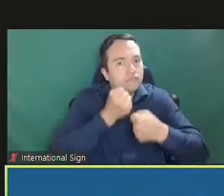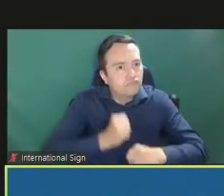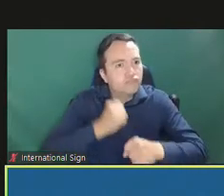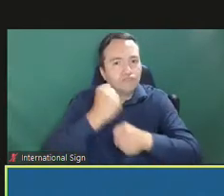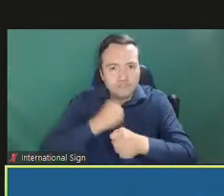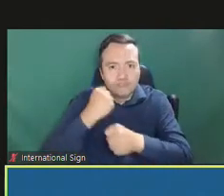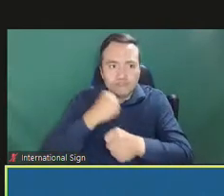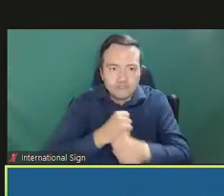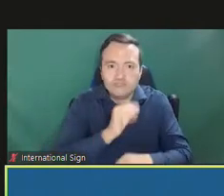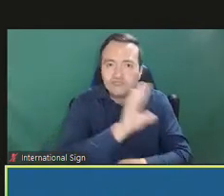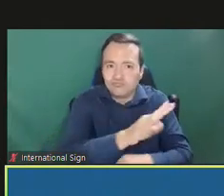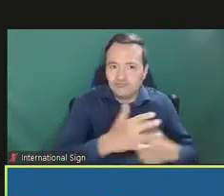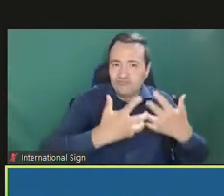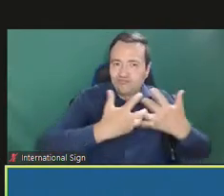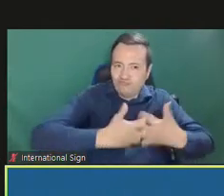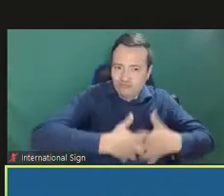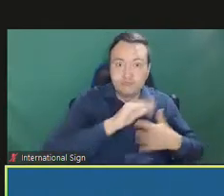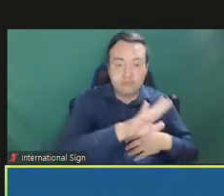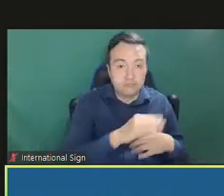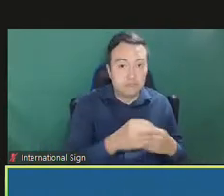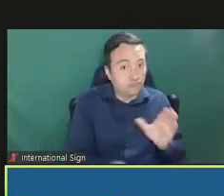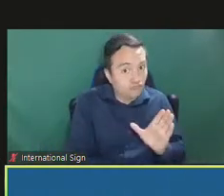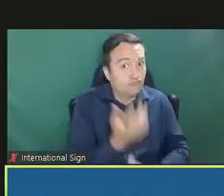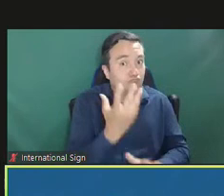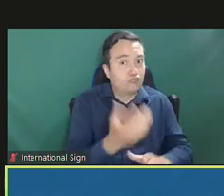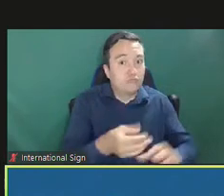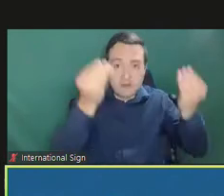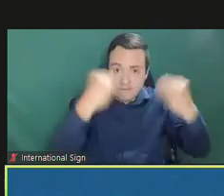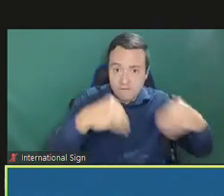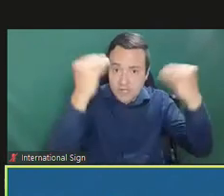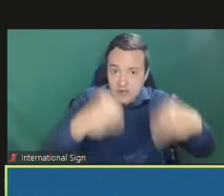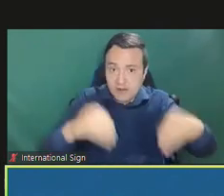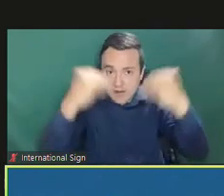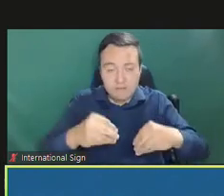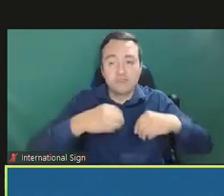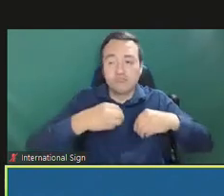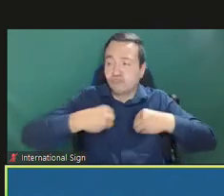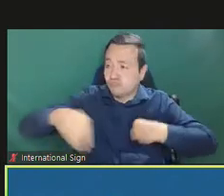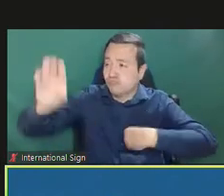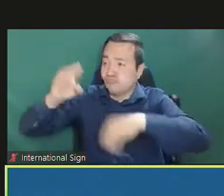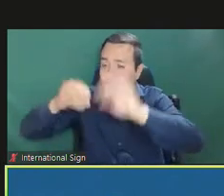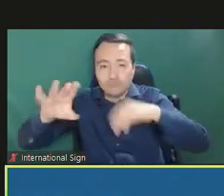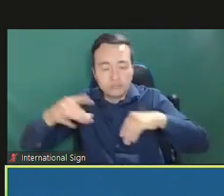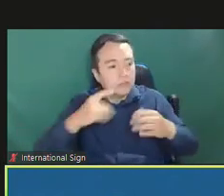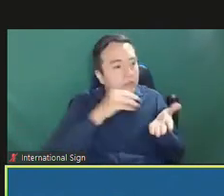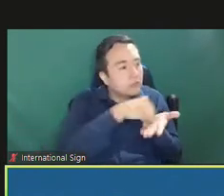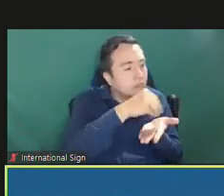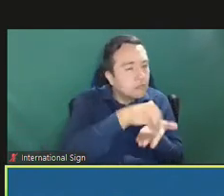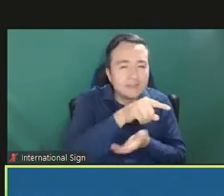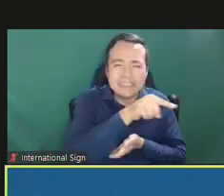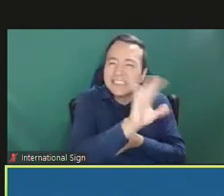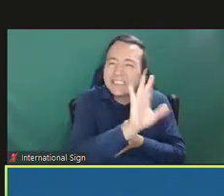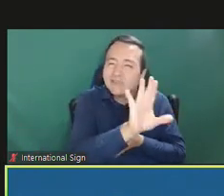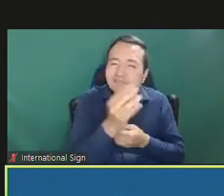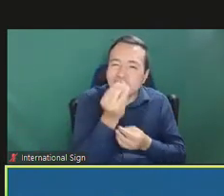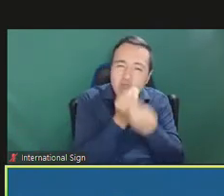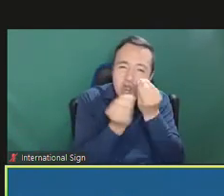que se dedican a la fabricación venta distribución de productos y un poco saludables